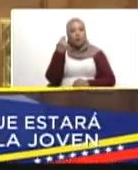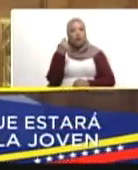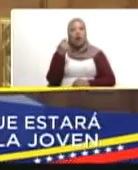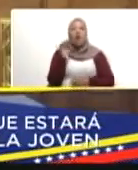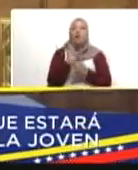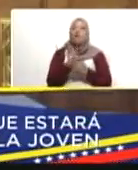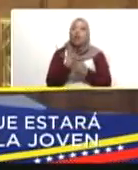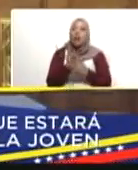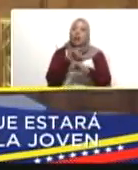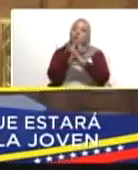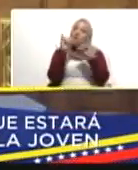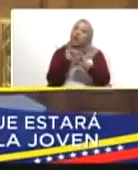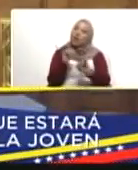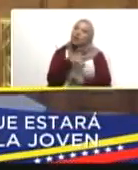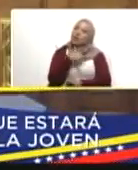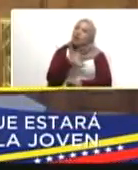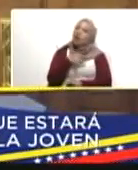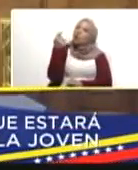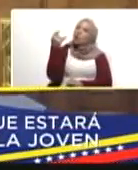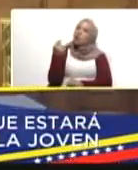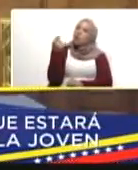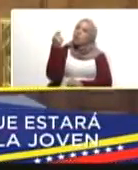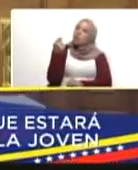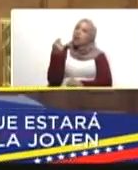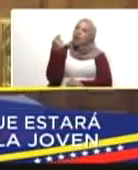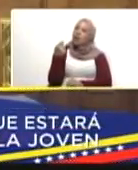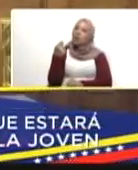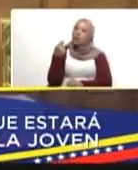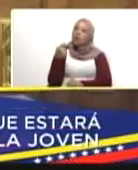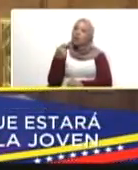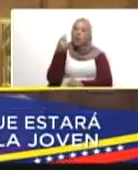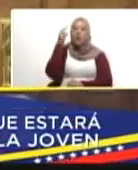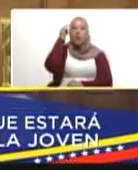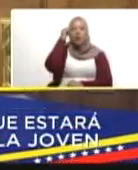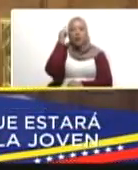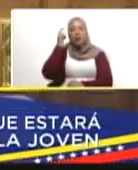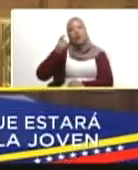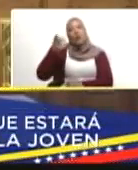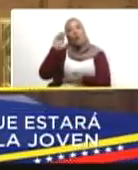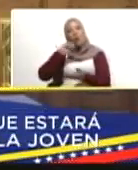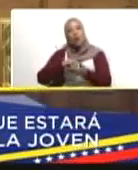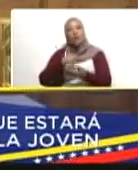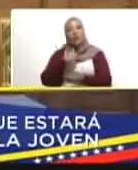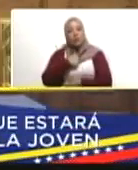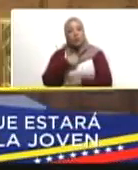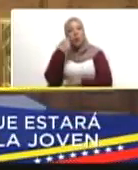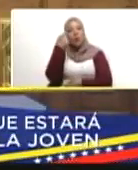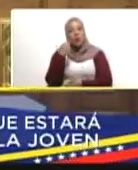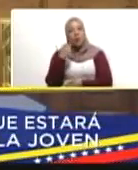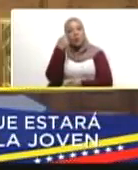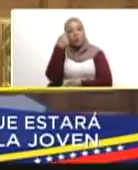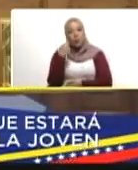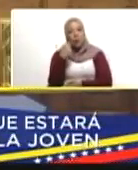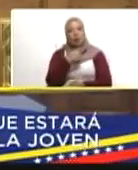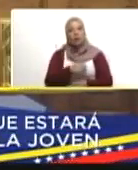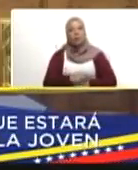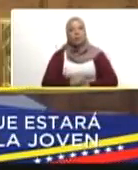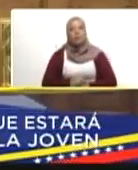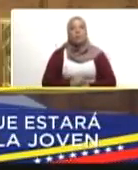siendo diputado le pido a Dios que algún día me permita regresar a ser